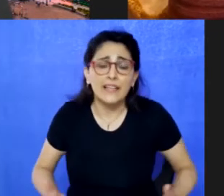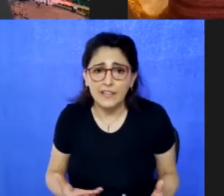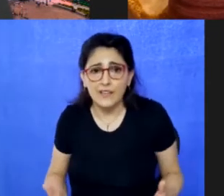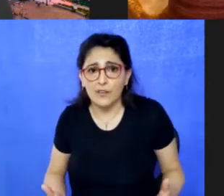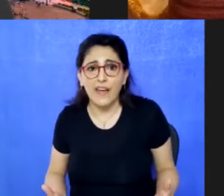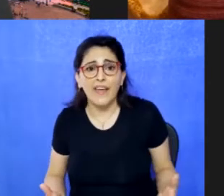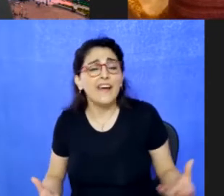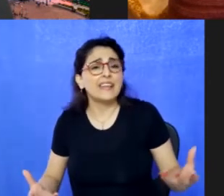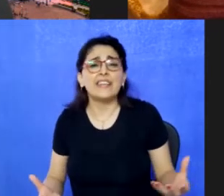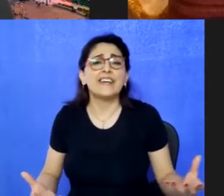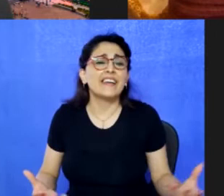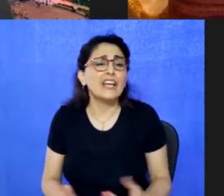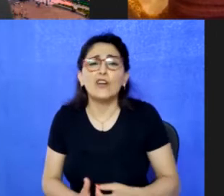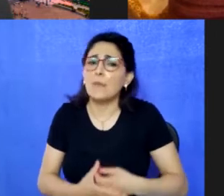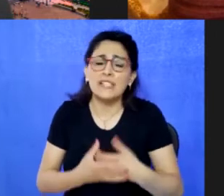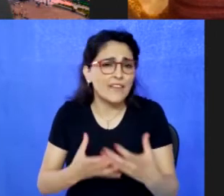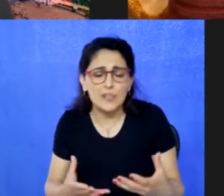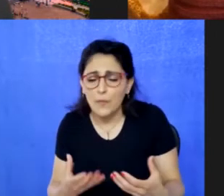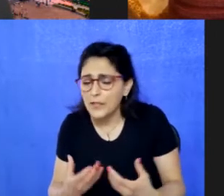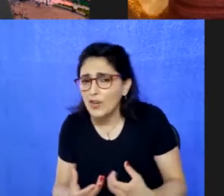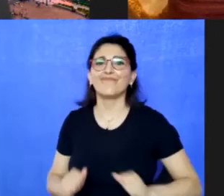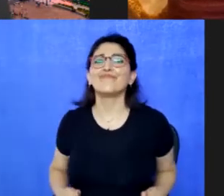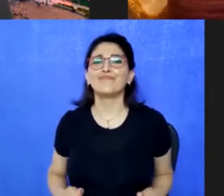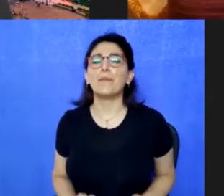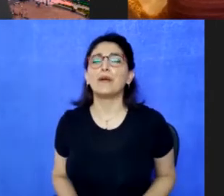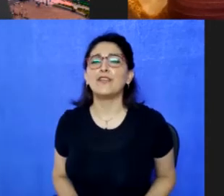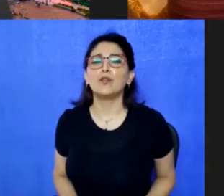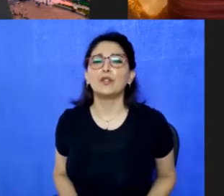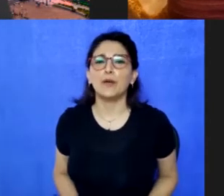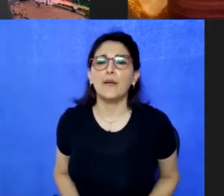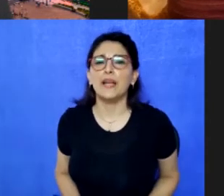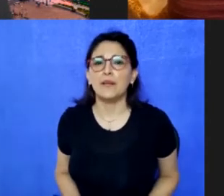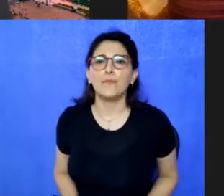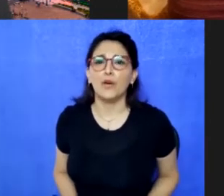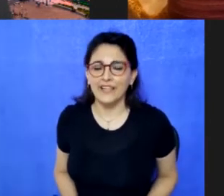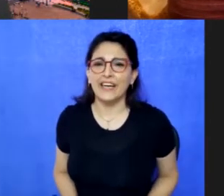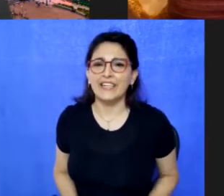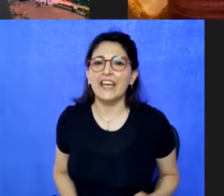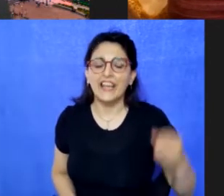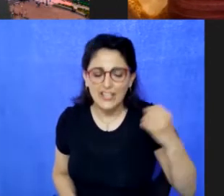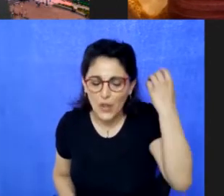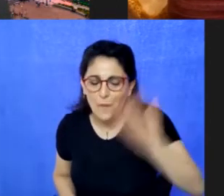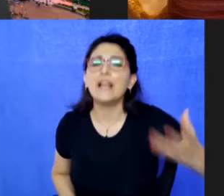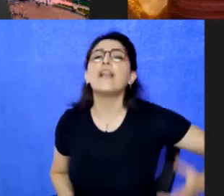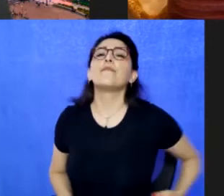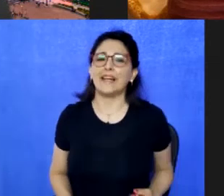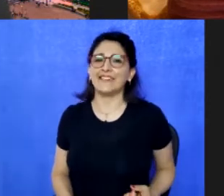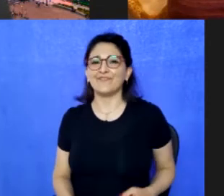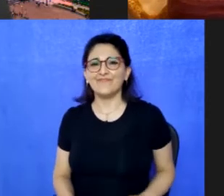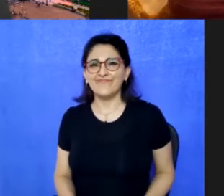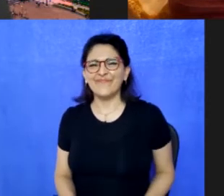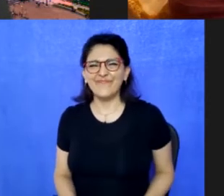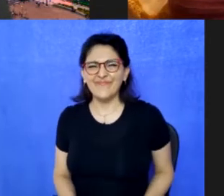de Italia estaba rodada y qué es lo que pasaba en ese momento. Bienvenido al último programa de La Vida Moderna, Analía, del año